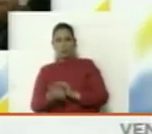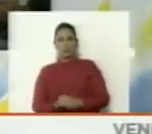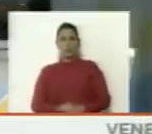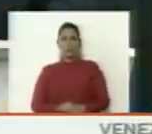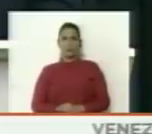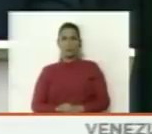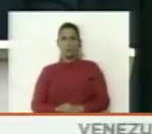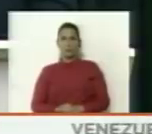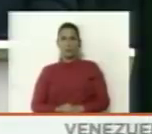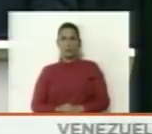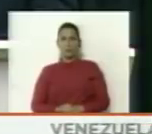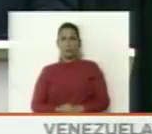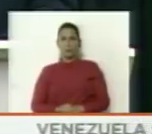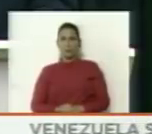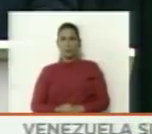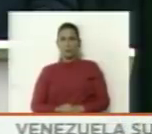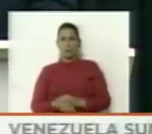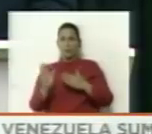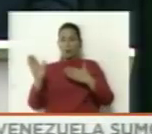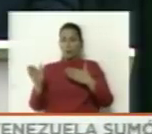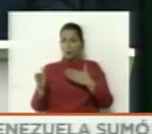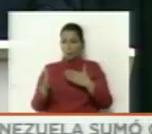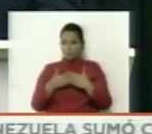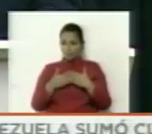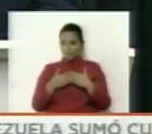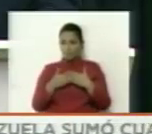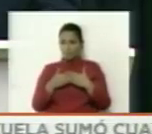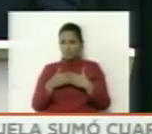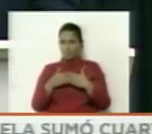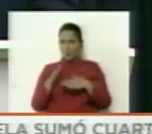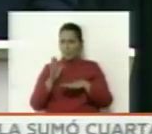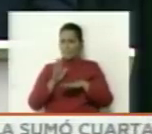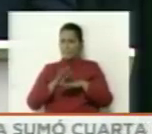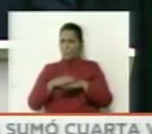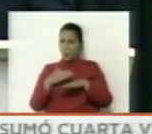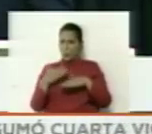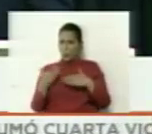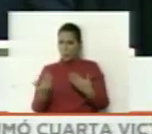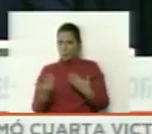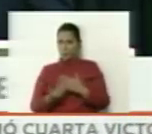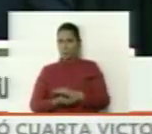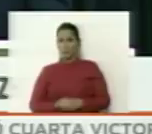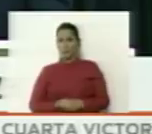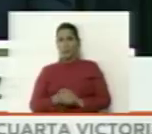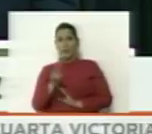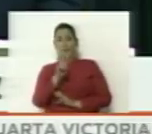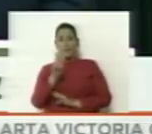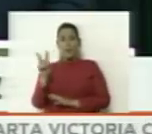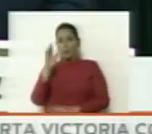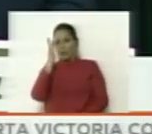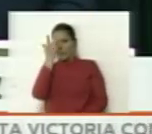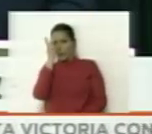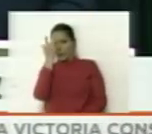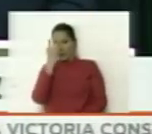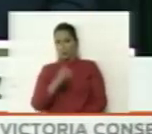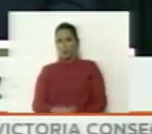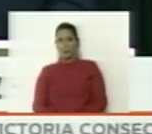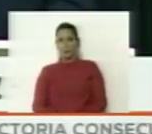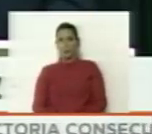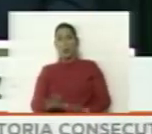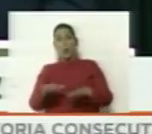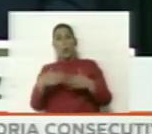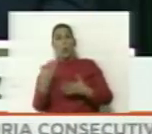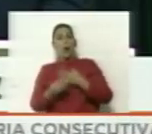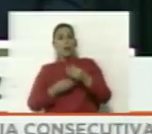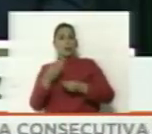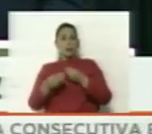Y se cierra el círculo, porque resulta que el 22 de febrero, cuando se realizó